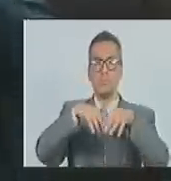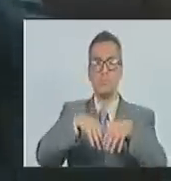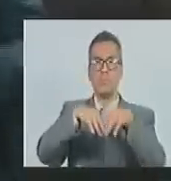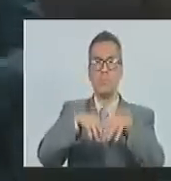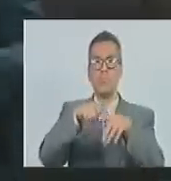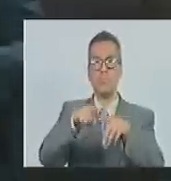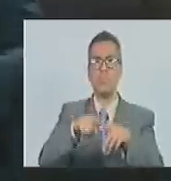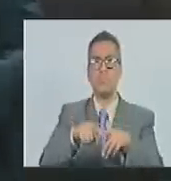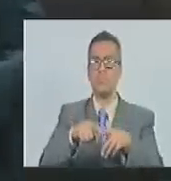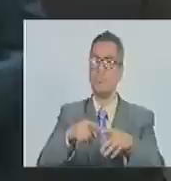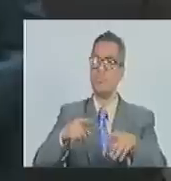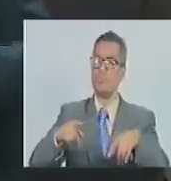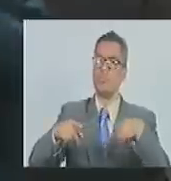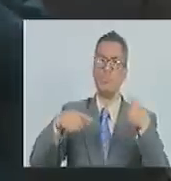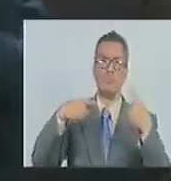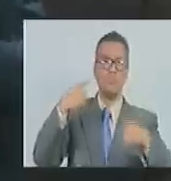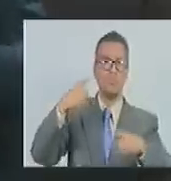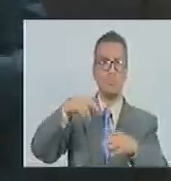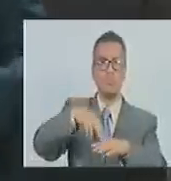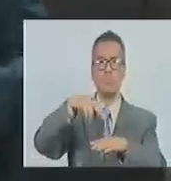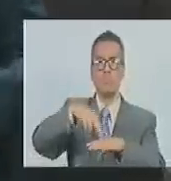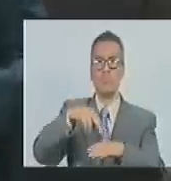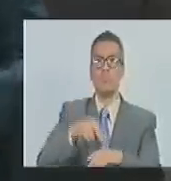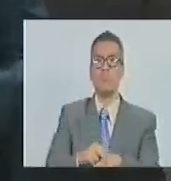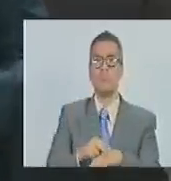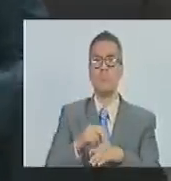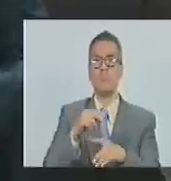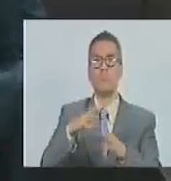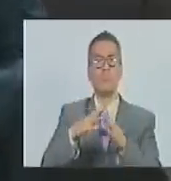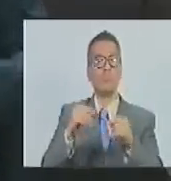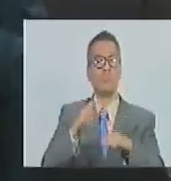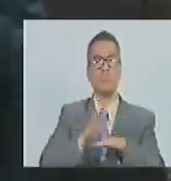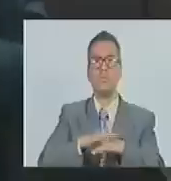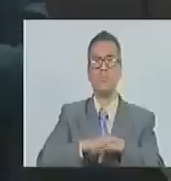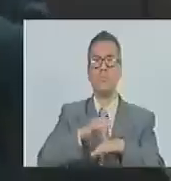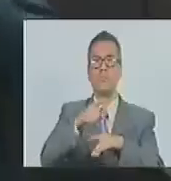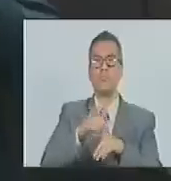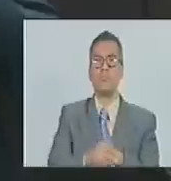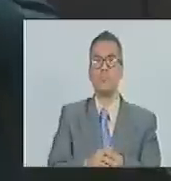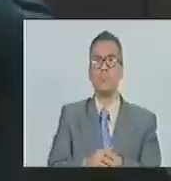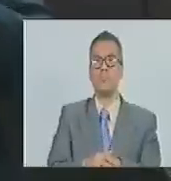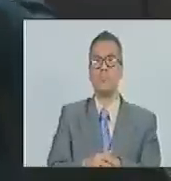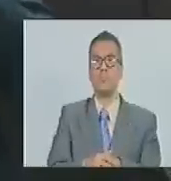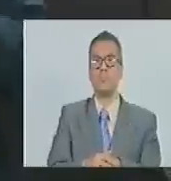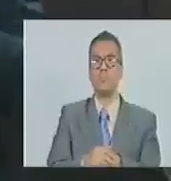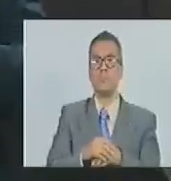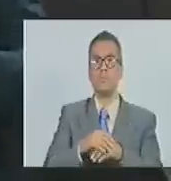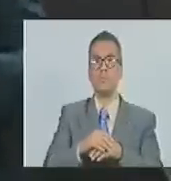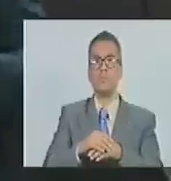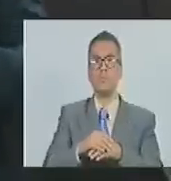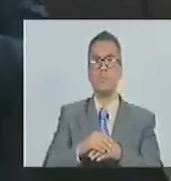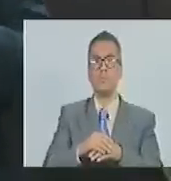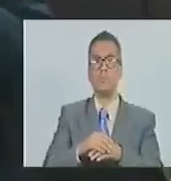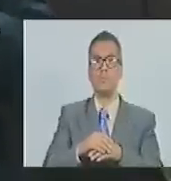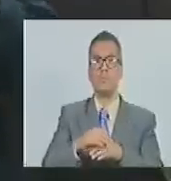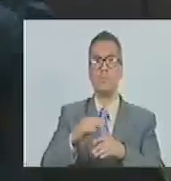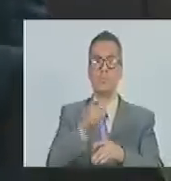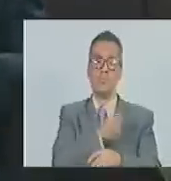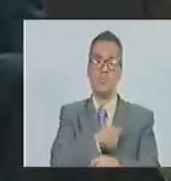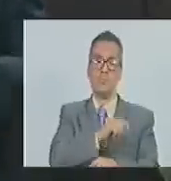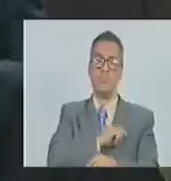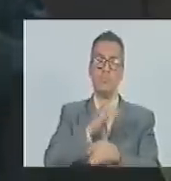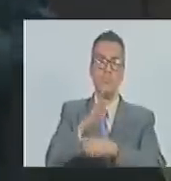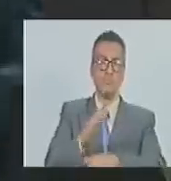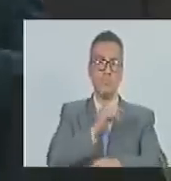están alebrestadas porque las atrocidades del ejército español son